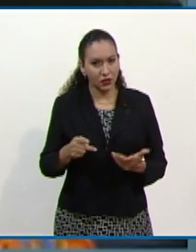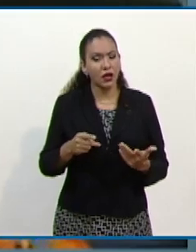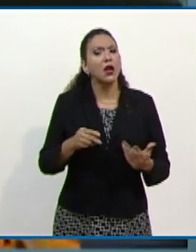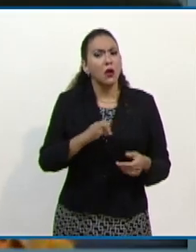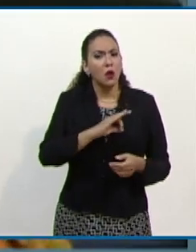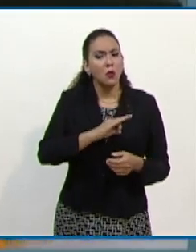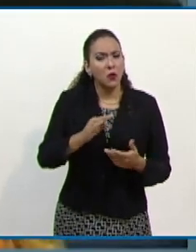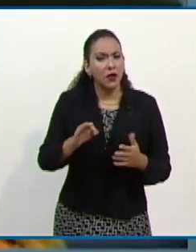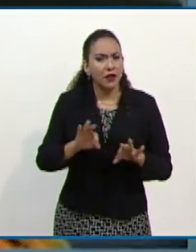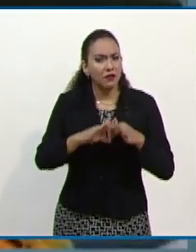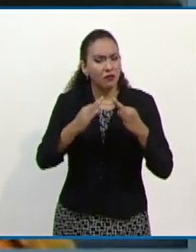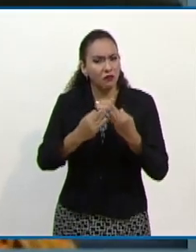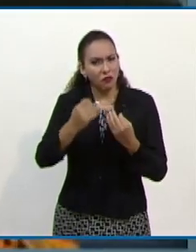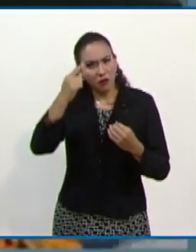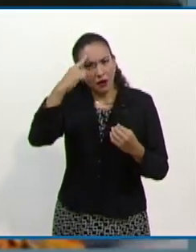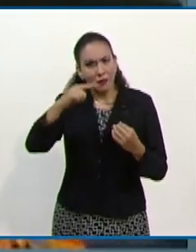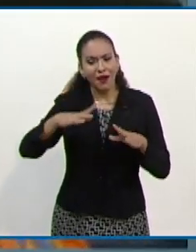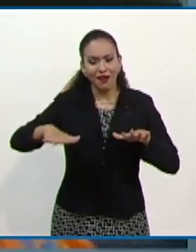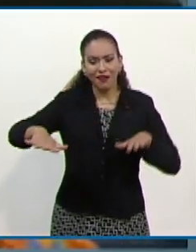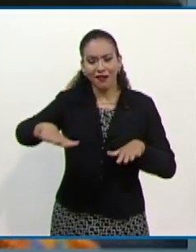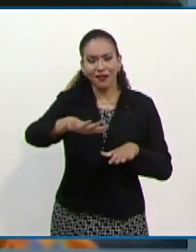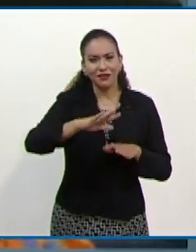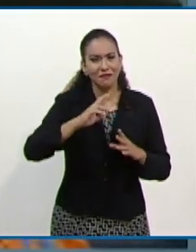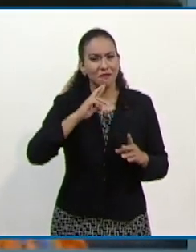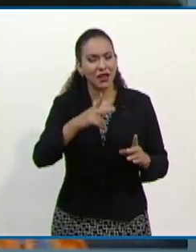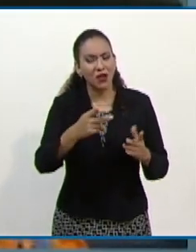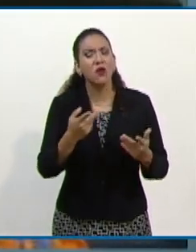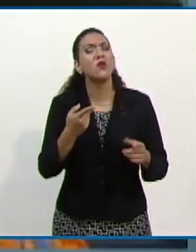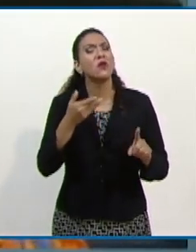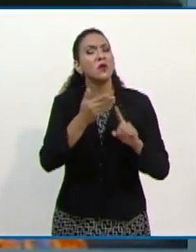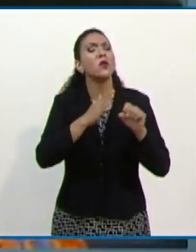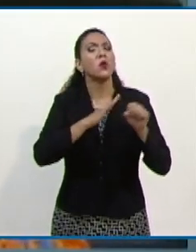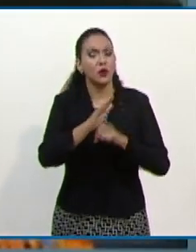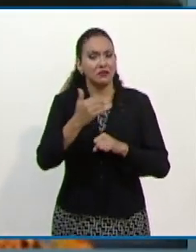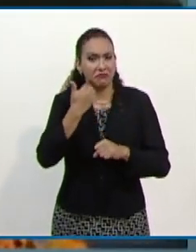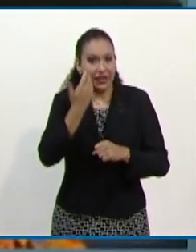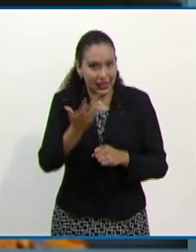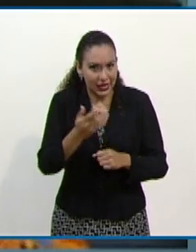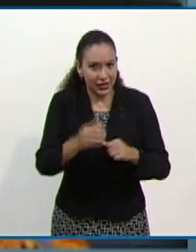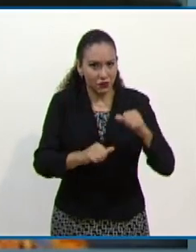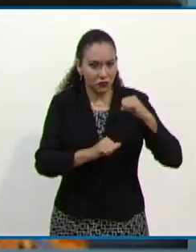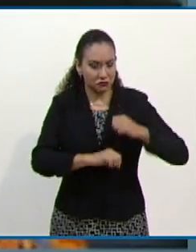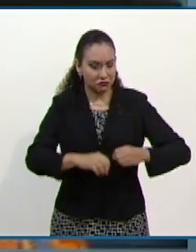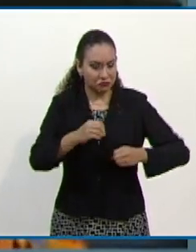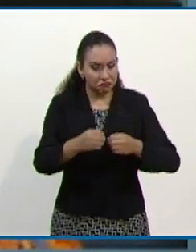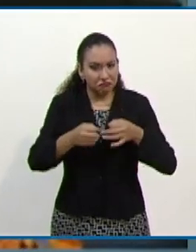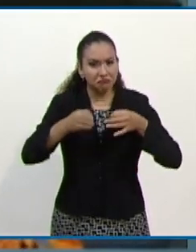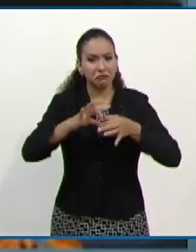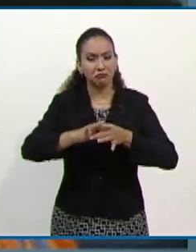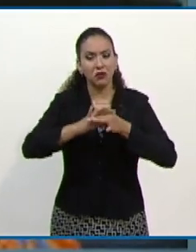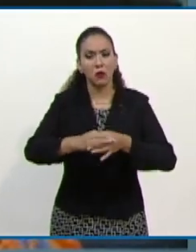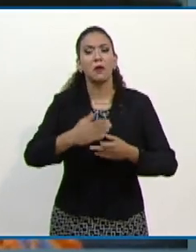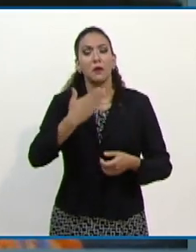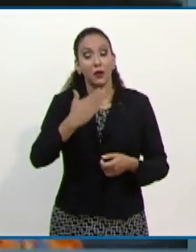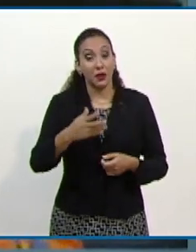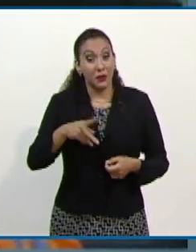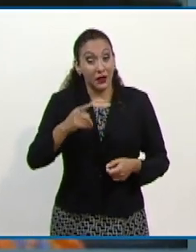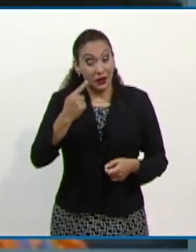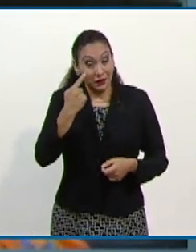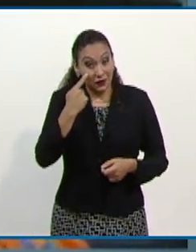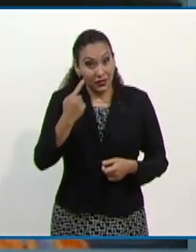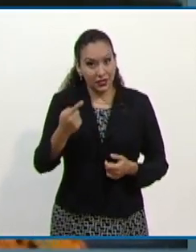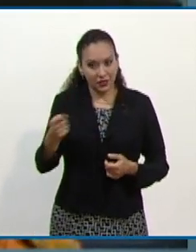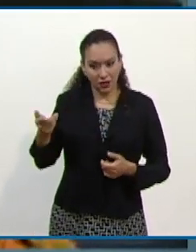alguna que lleguemos a un mejor sistema de justicia. Al contrario, creo que hay riesgos gravísimos en cómo